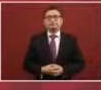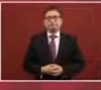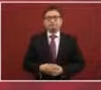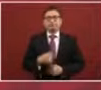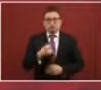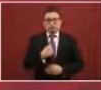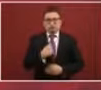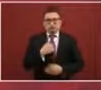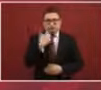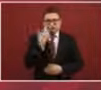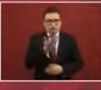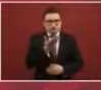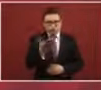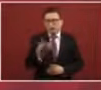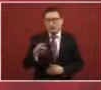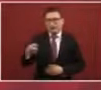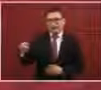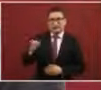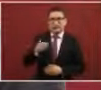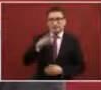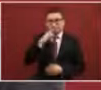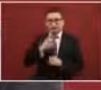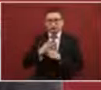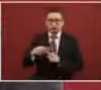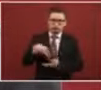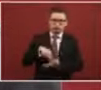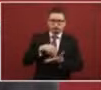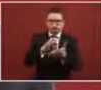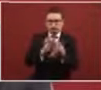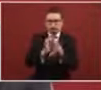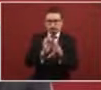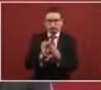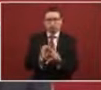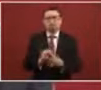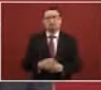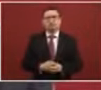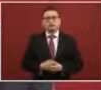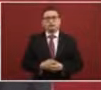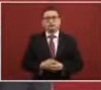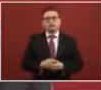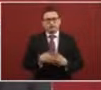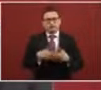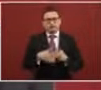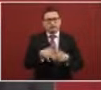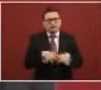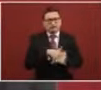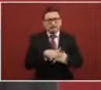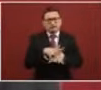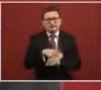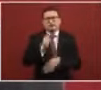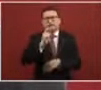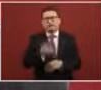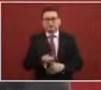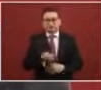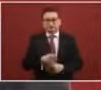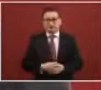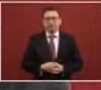que les expliquen en qué han consistido estos cambios.